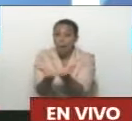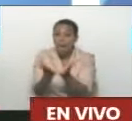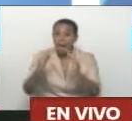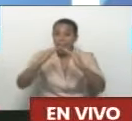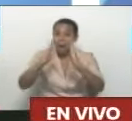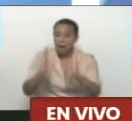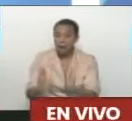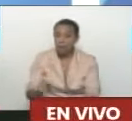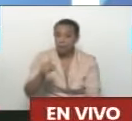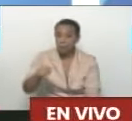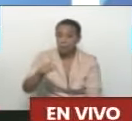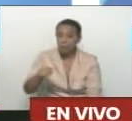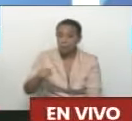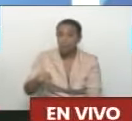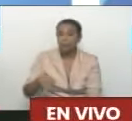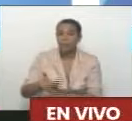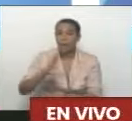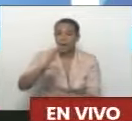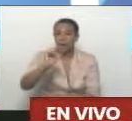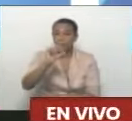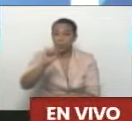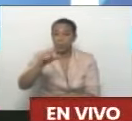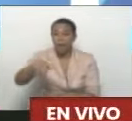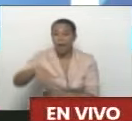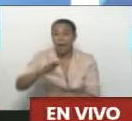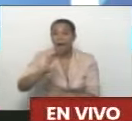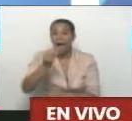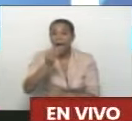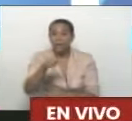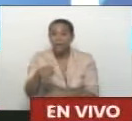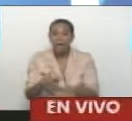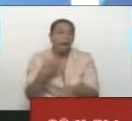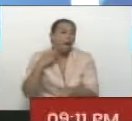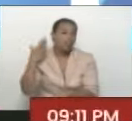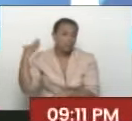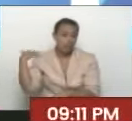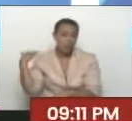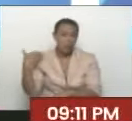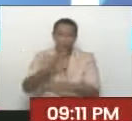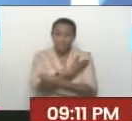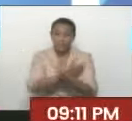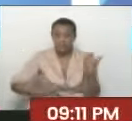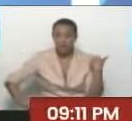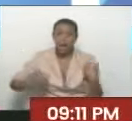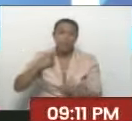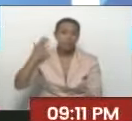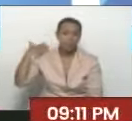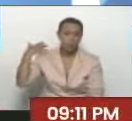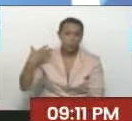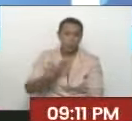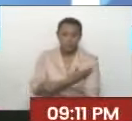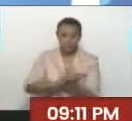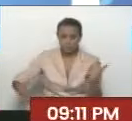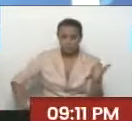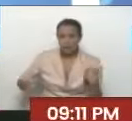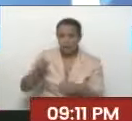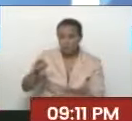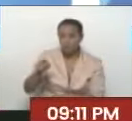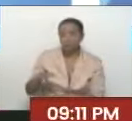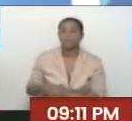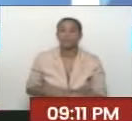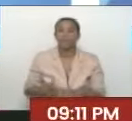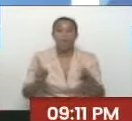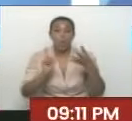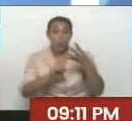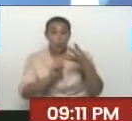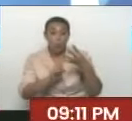casa, en la casona cultural Aquiles Nazó, antigua casona presidencial. En cuarto lugar,